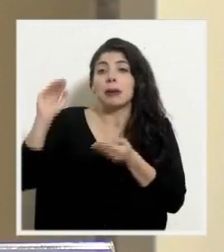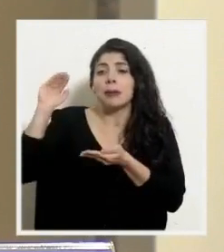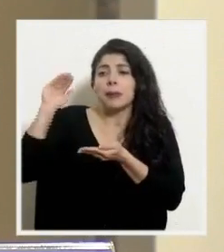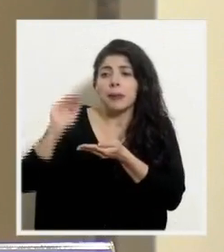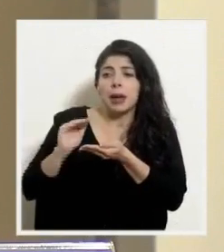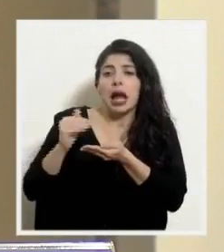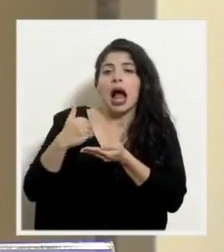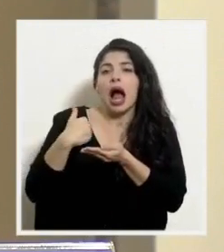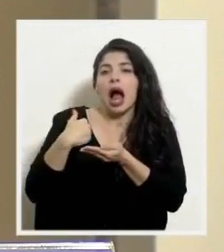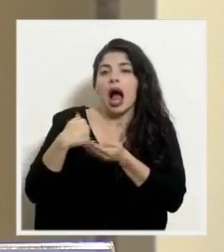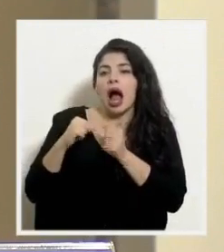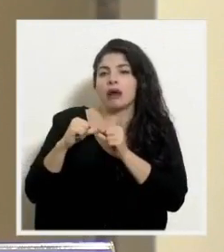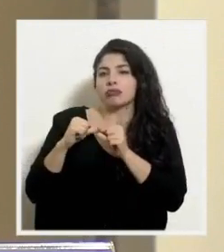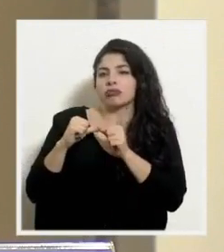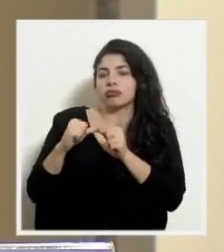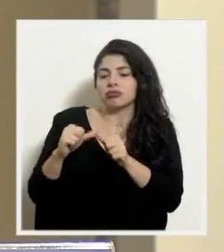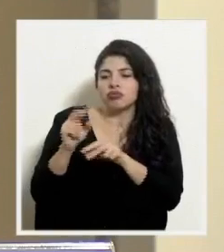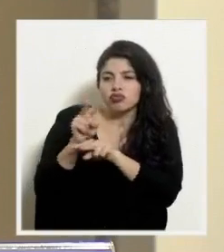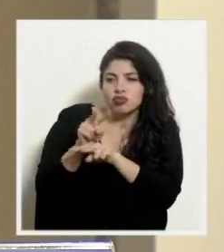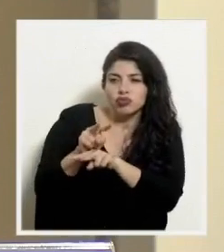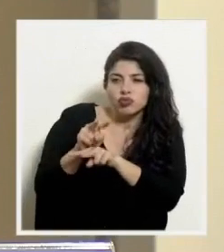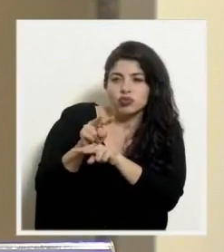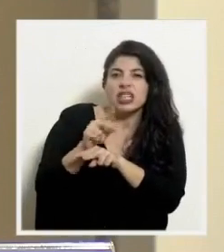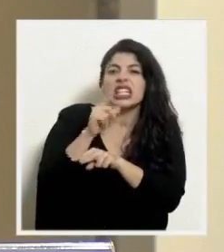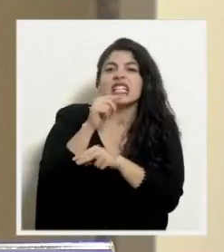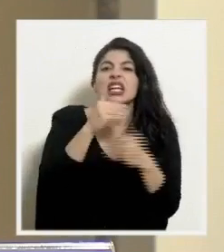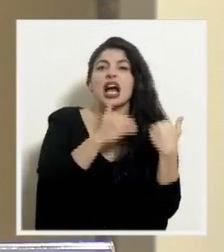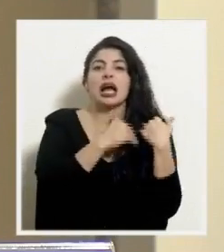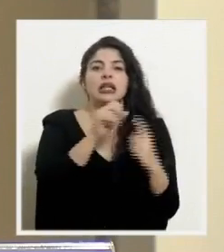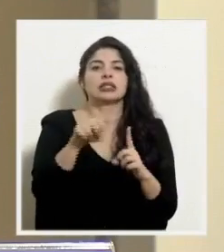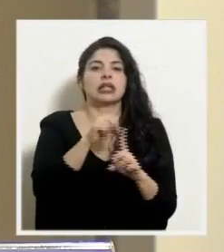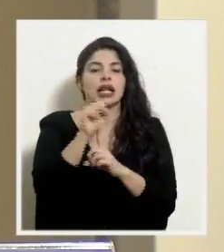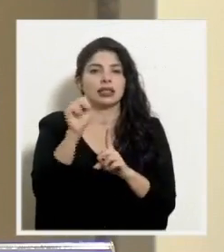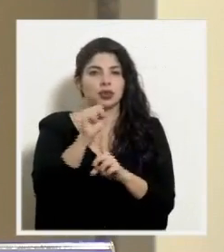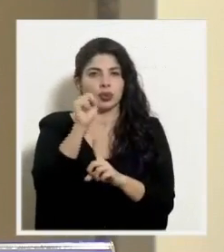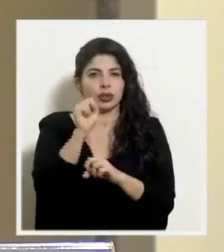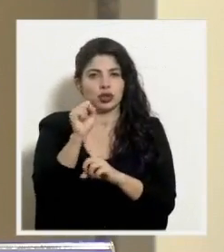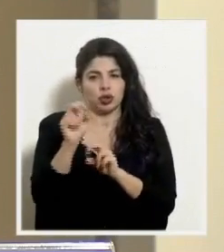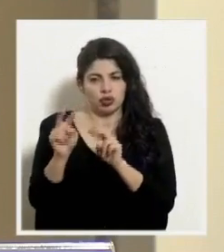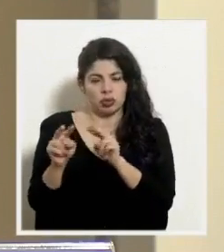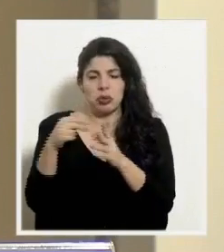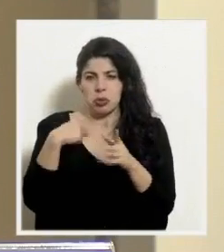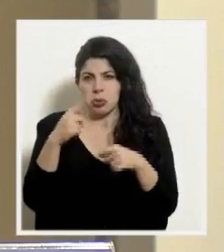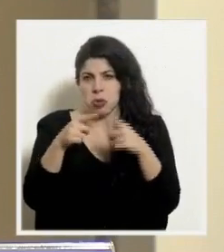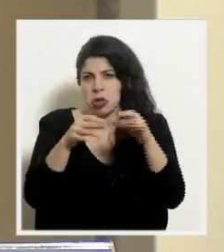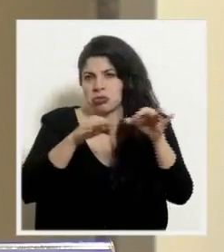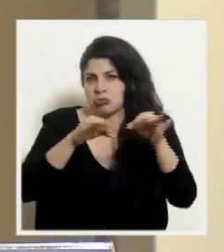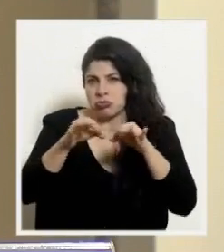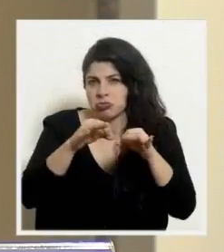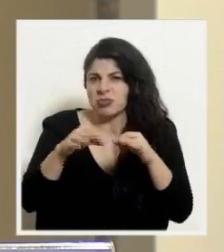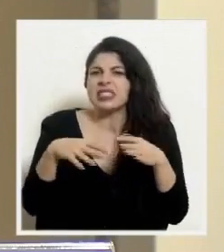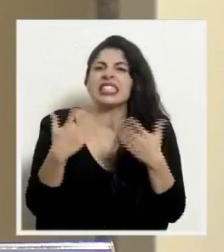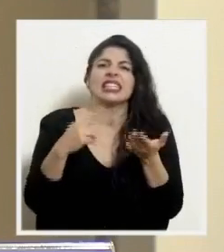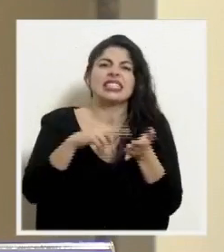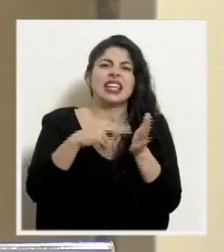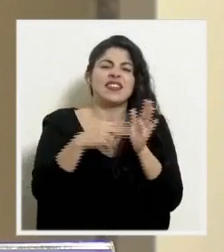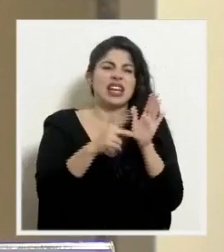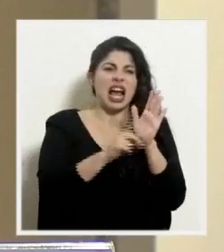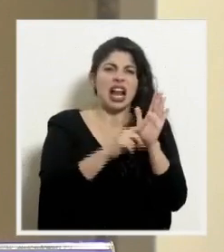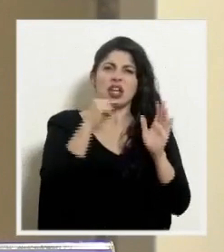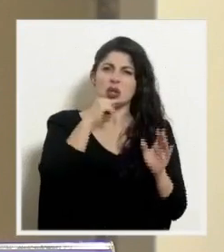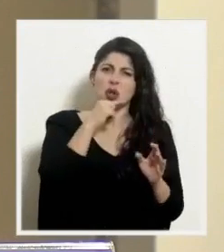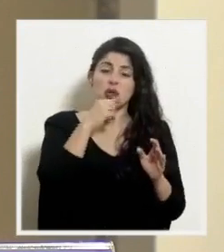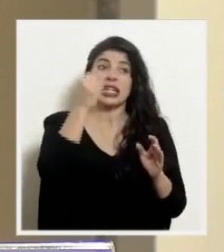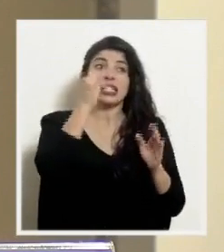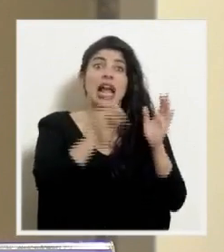hay un monitoreo permanente que se desarrolla con la sala de situación, y paso inmediatamente a describir qué es la alerta roja y cuáles